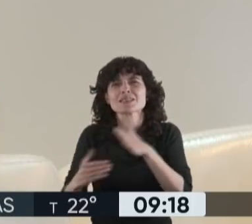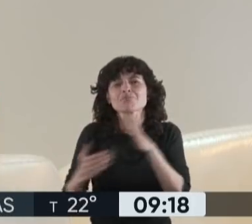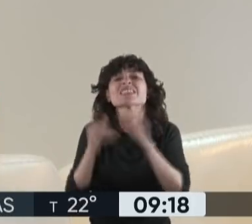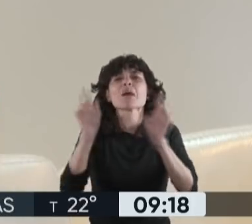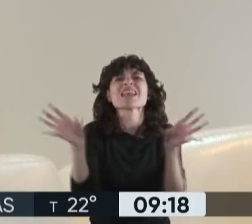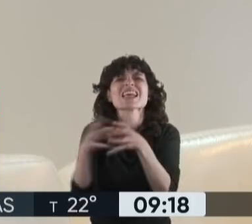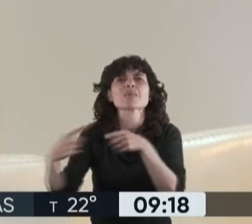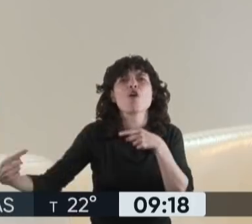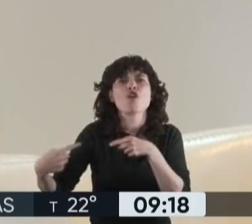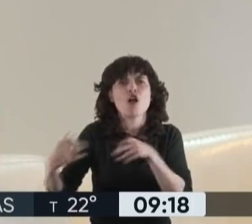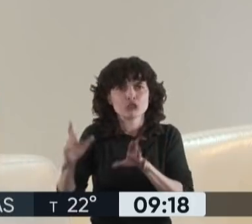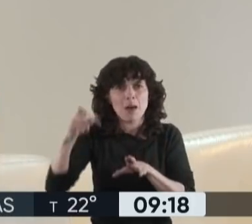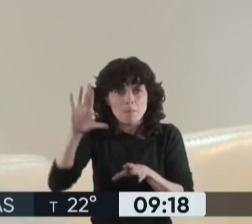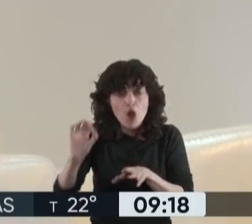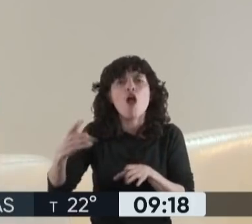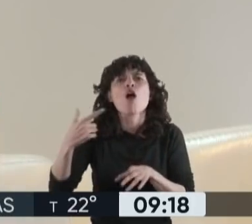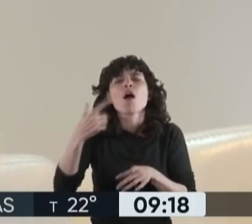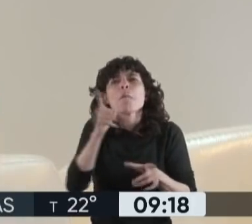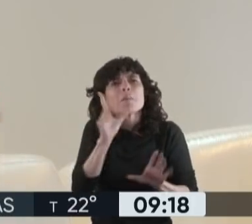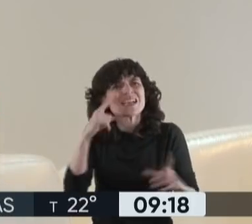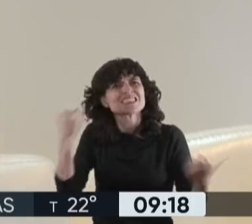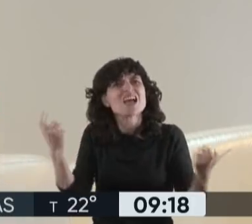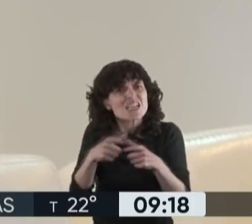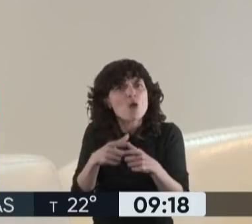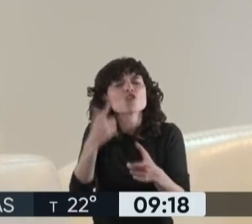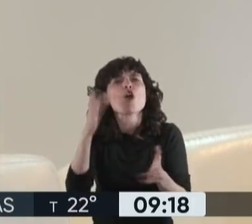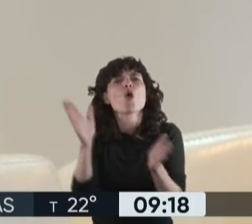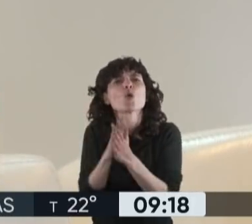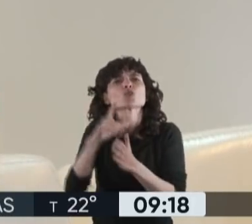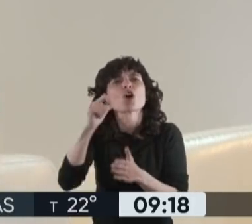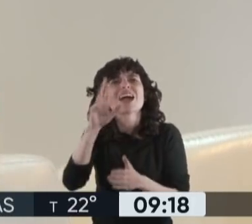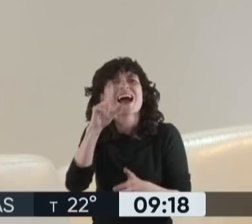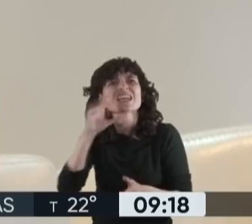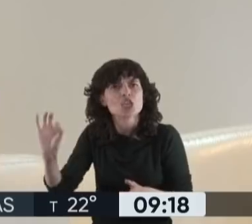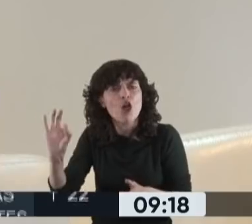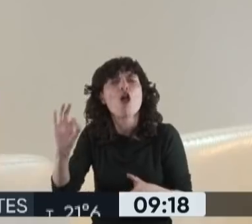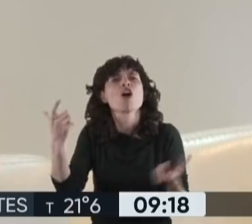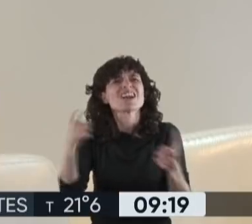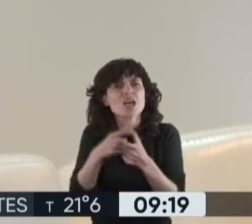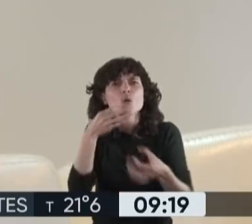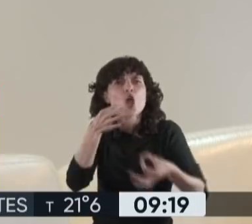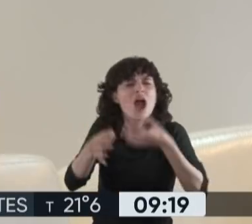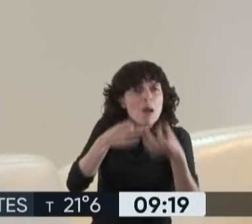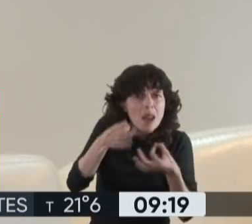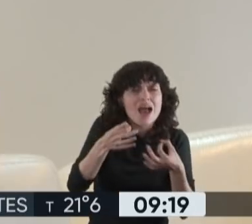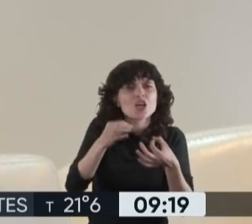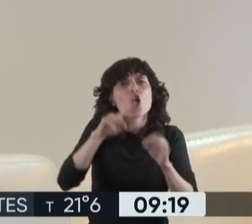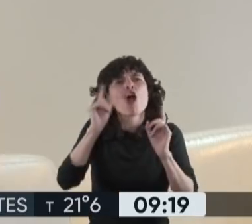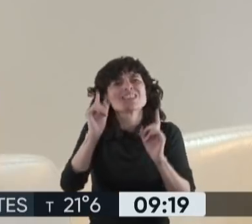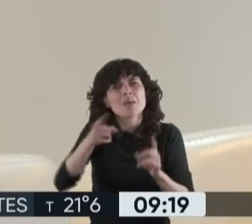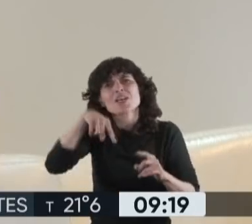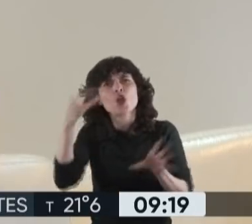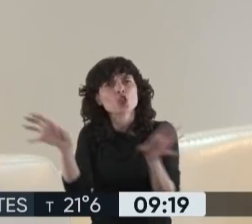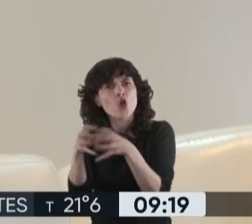habló con Lilita Carrió. ¿Podría contar, además de Lilita Carrió, con qué otros dirigentes habló tratando de alcanzar